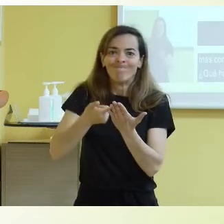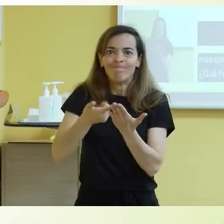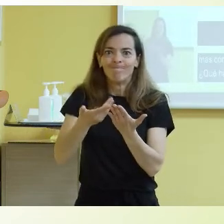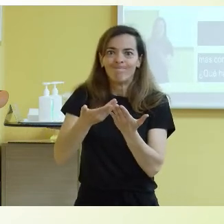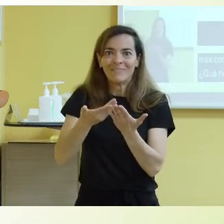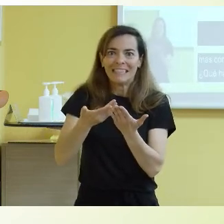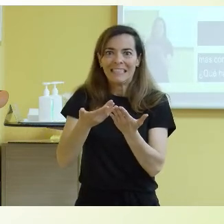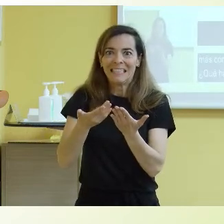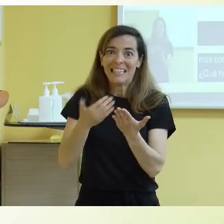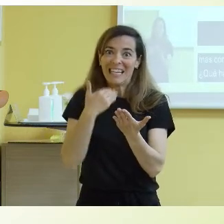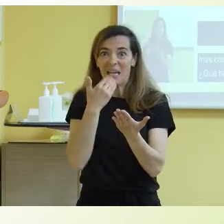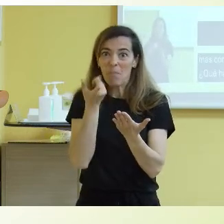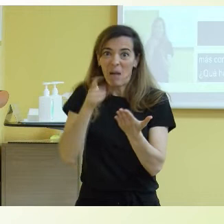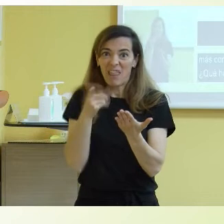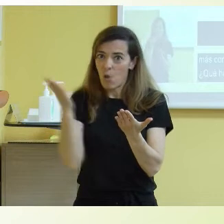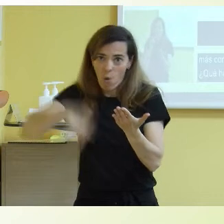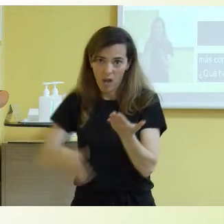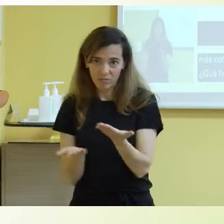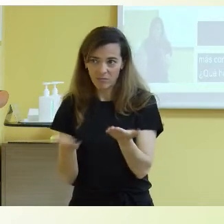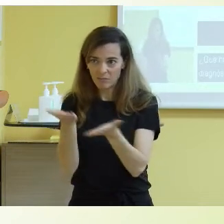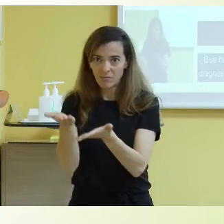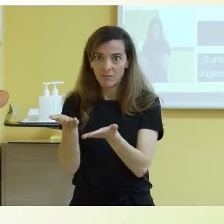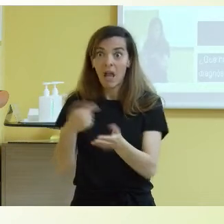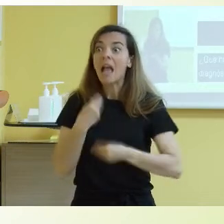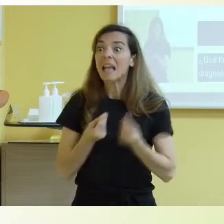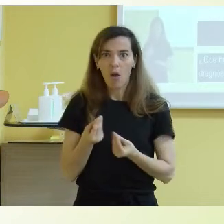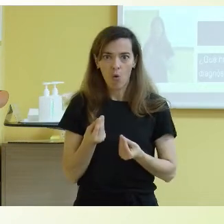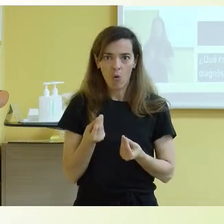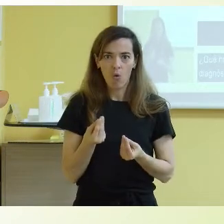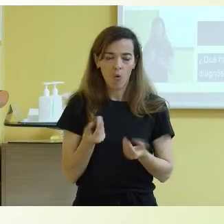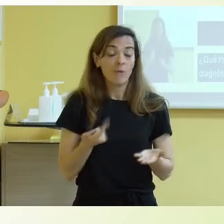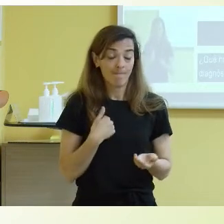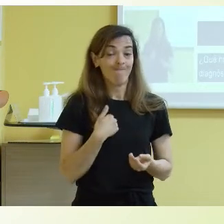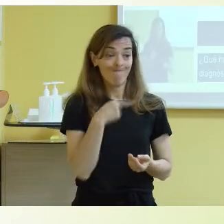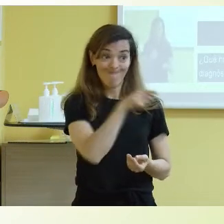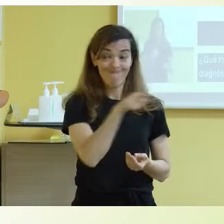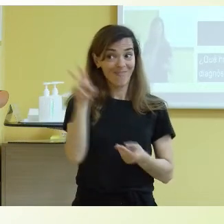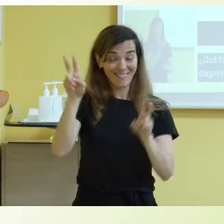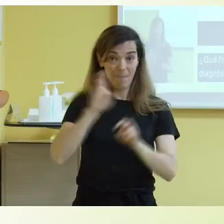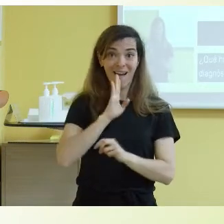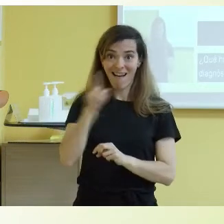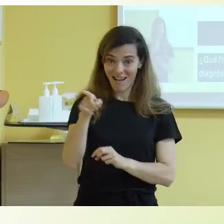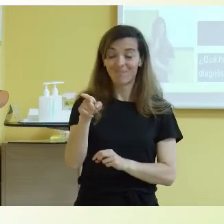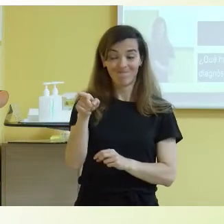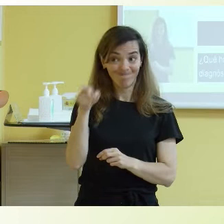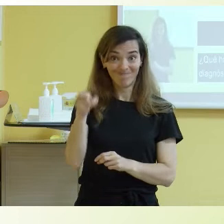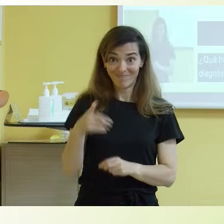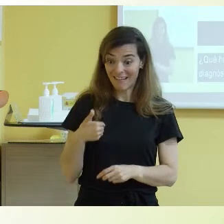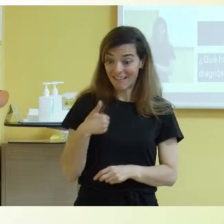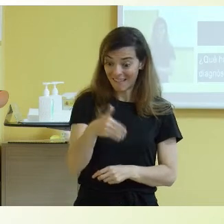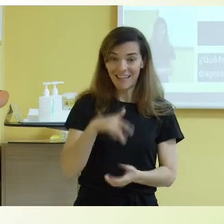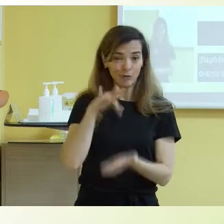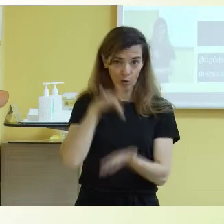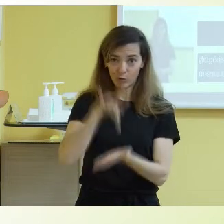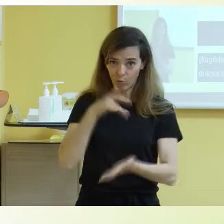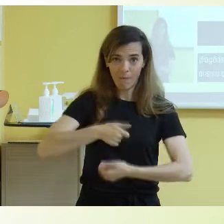que no tenerlo, pero que se le parece mucho. Bueno, simplemente llamaros la atención a este tema, porque es un tema que cada vez va a estar más encima de la mesa. Cada vez va a estar